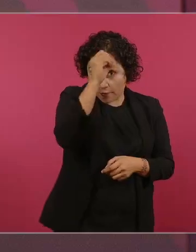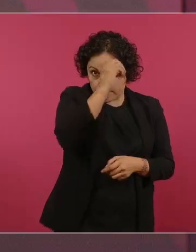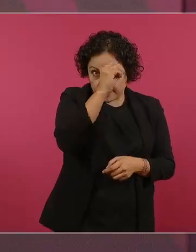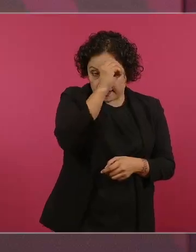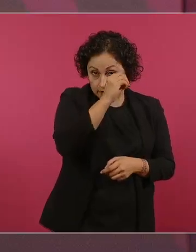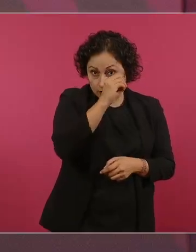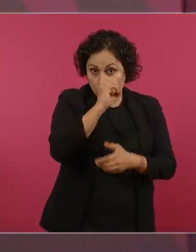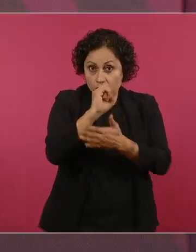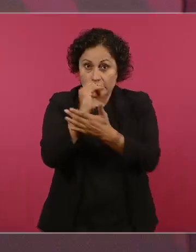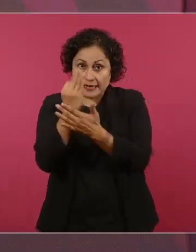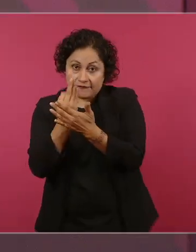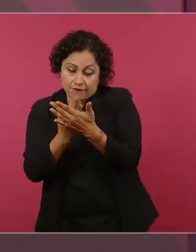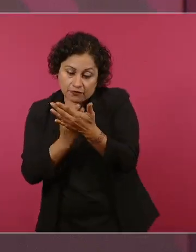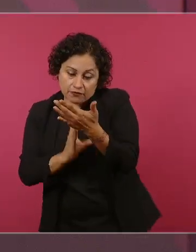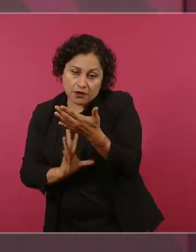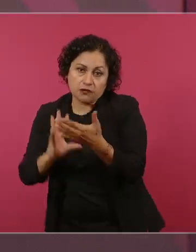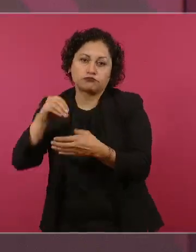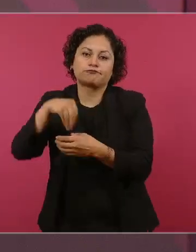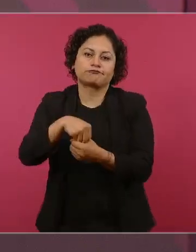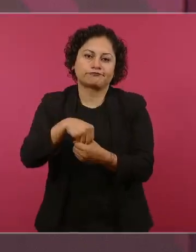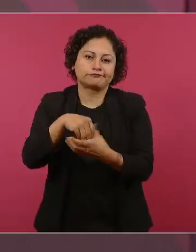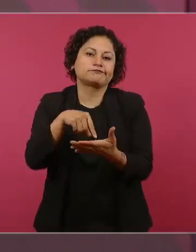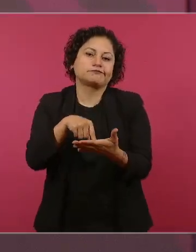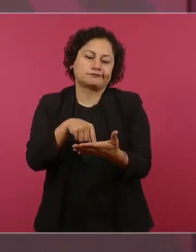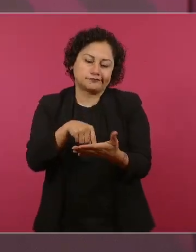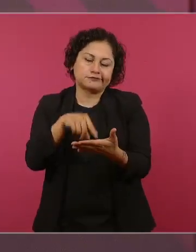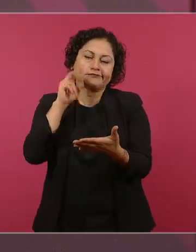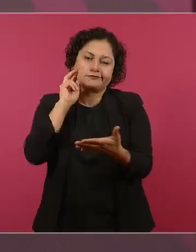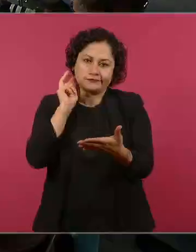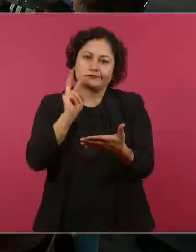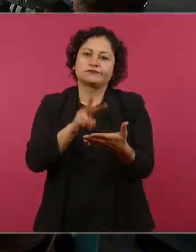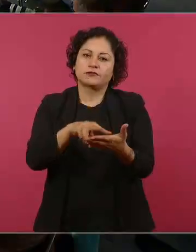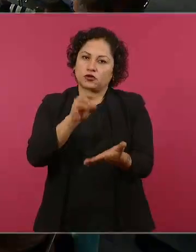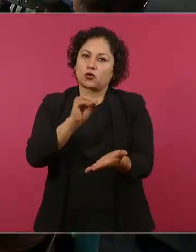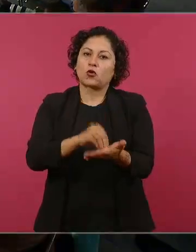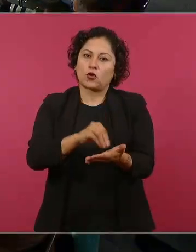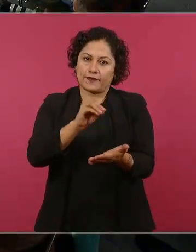que emiten contra los países,